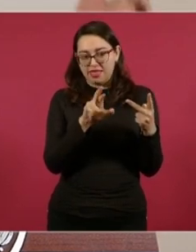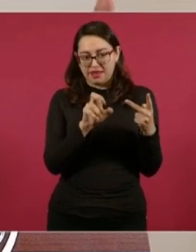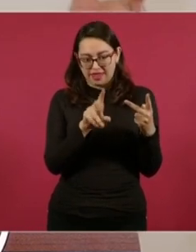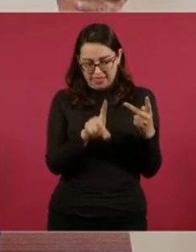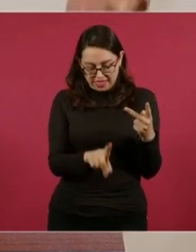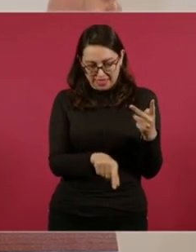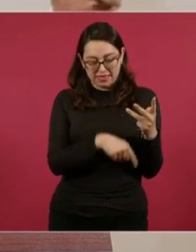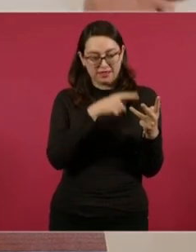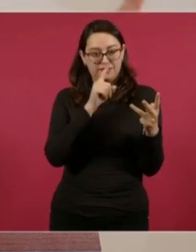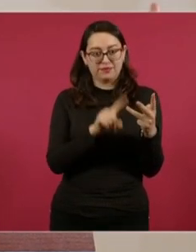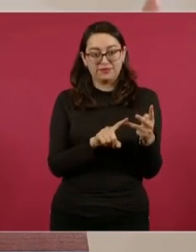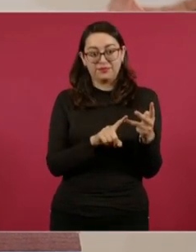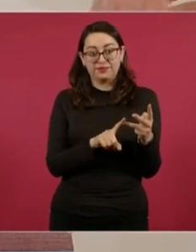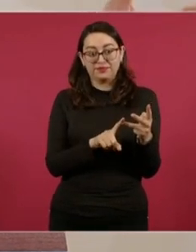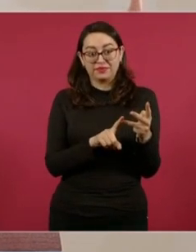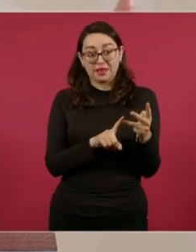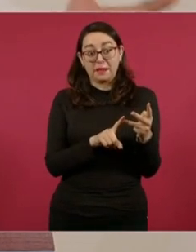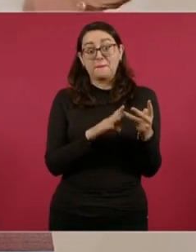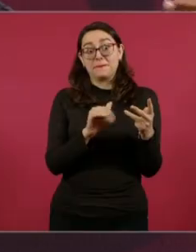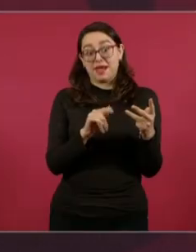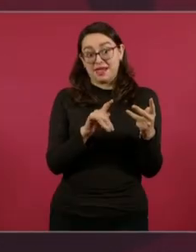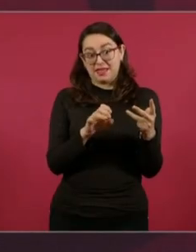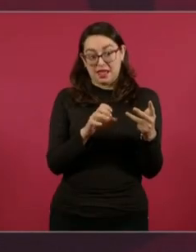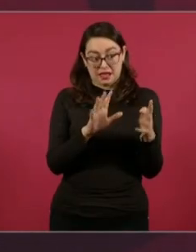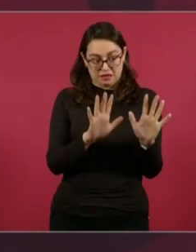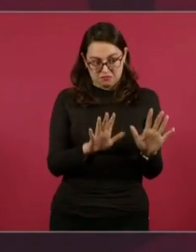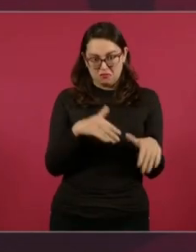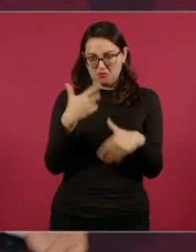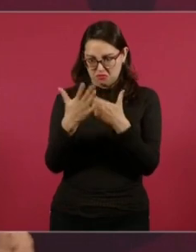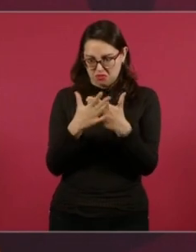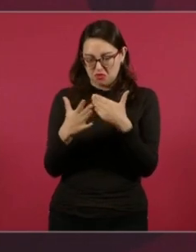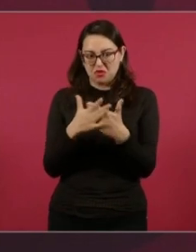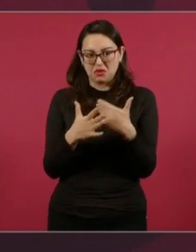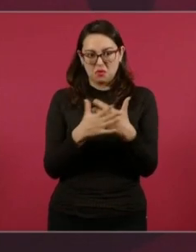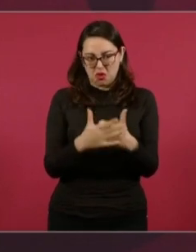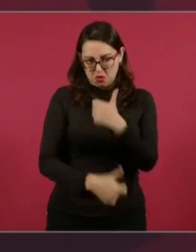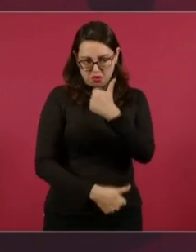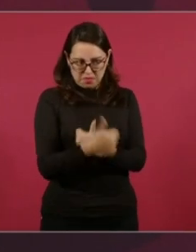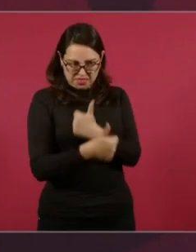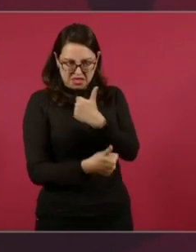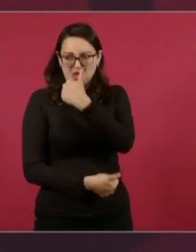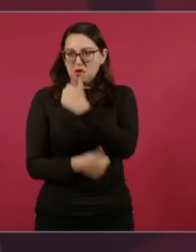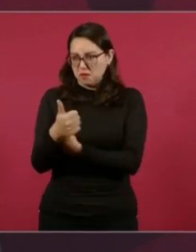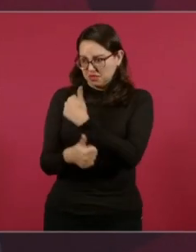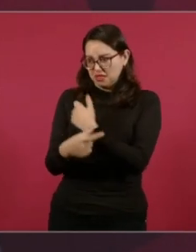Ah, debates. Va a haber debates.